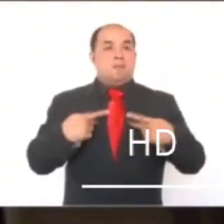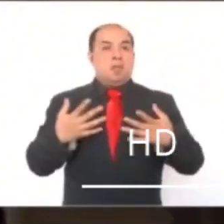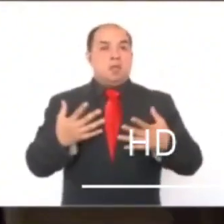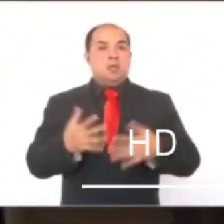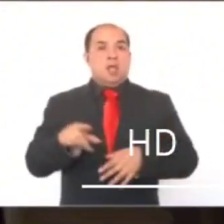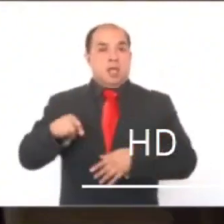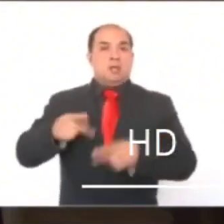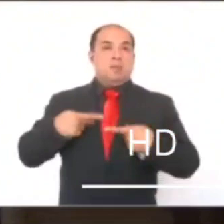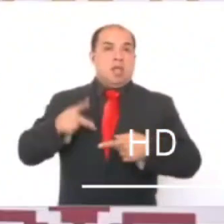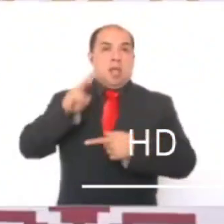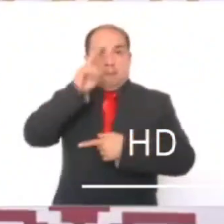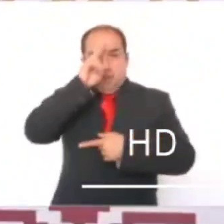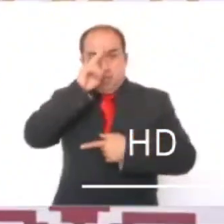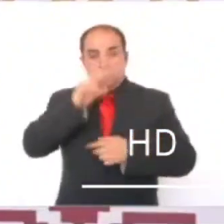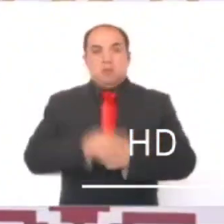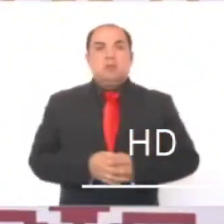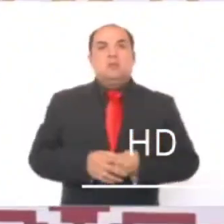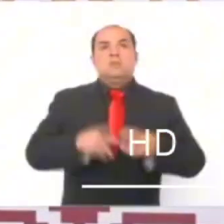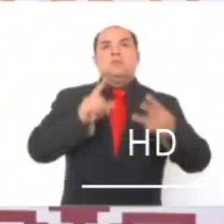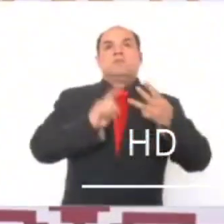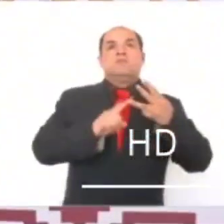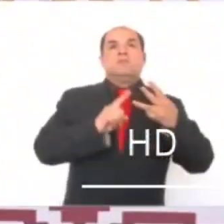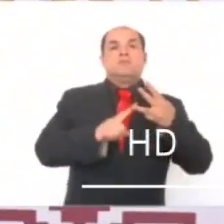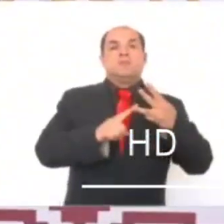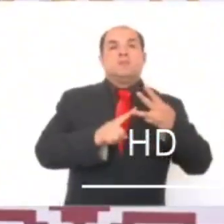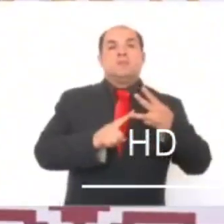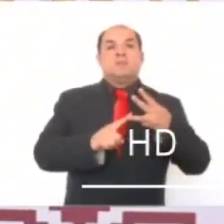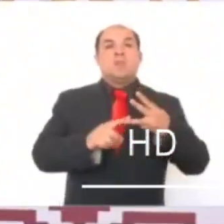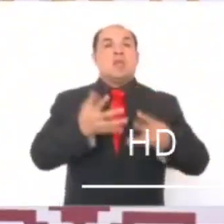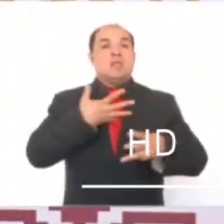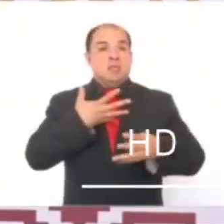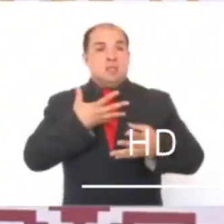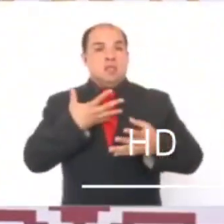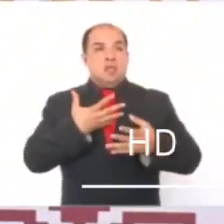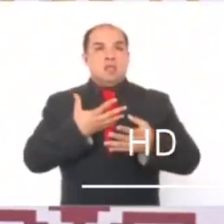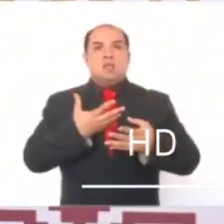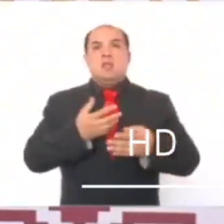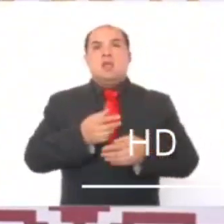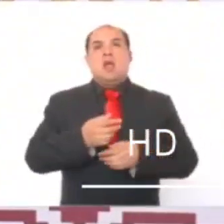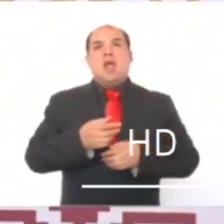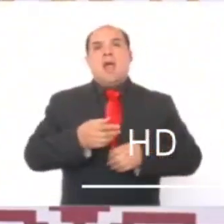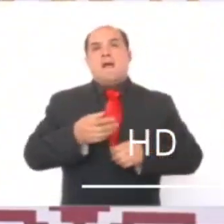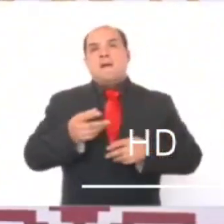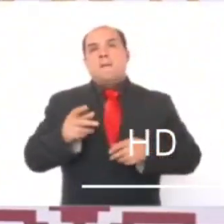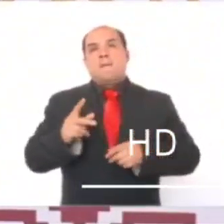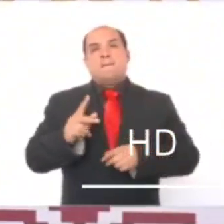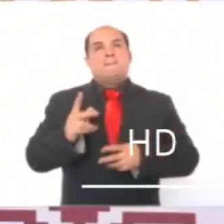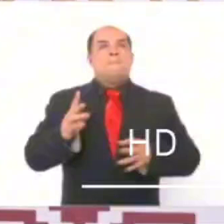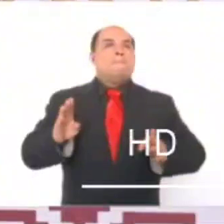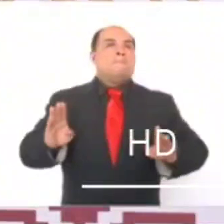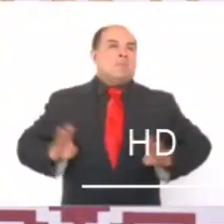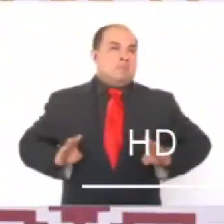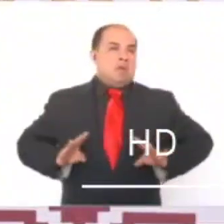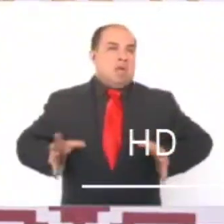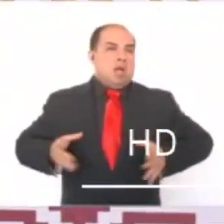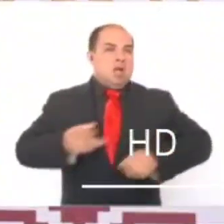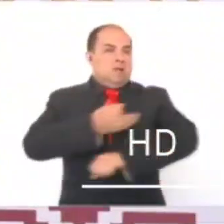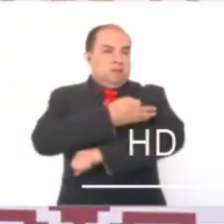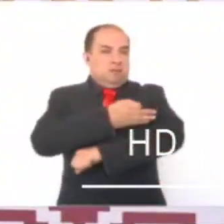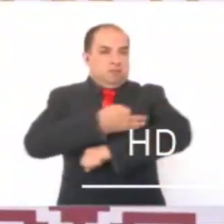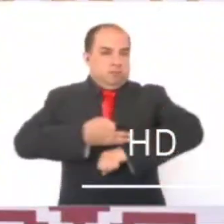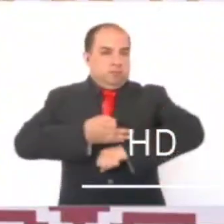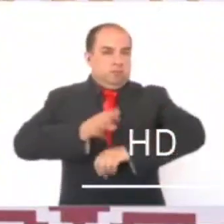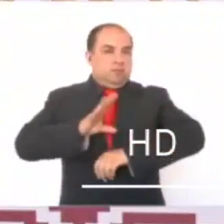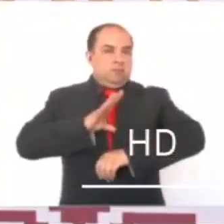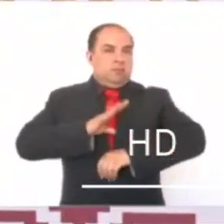la víctima. 3, la existencia de una relación de parentesco. 4, que previo al ataque que